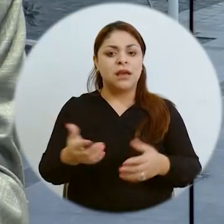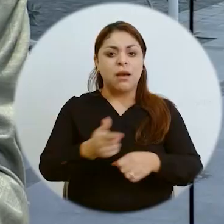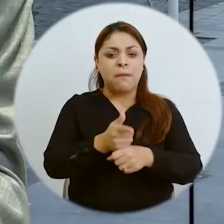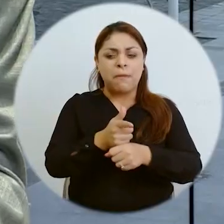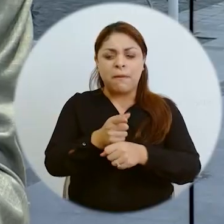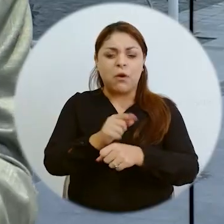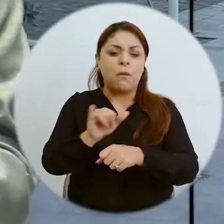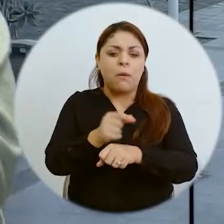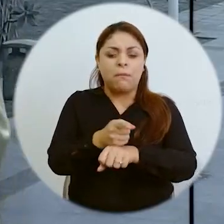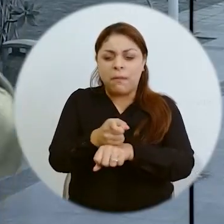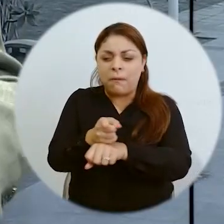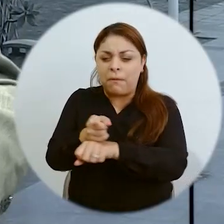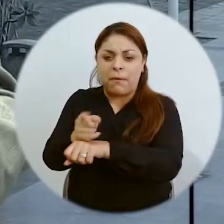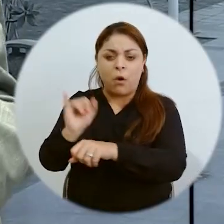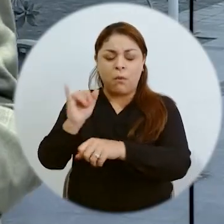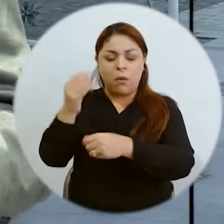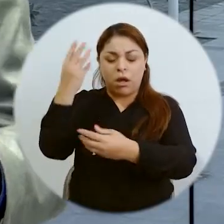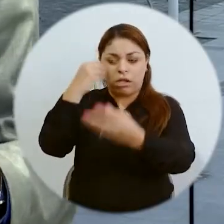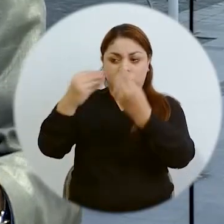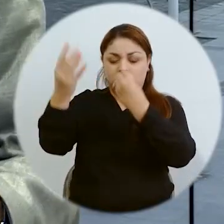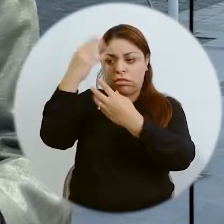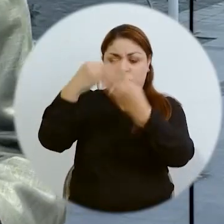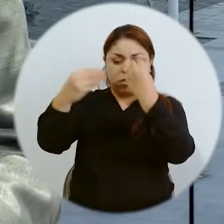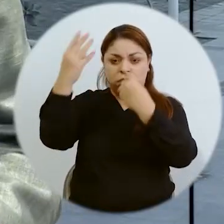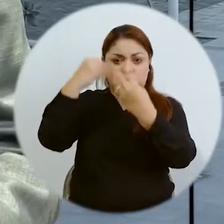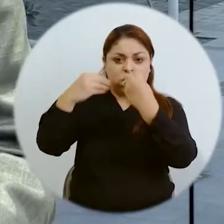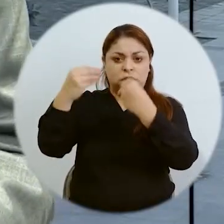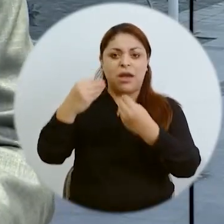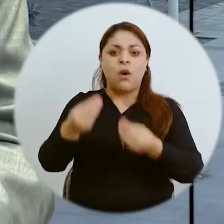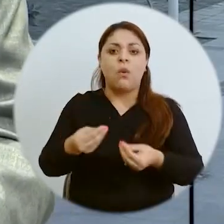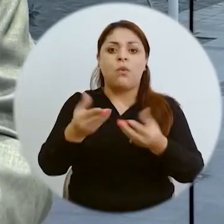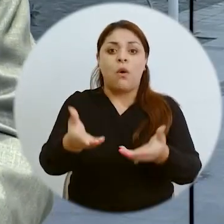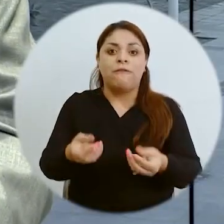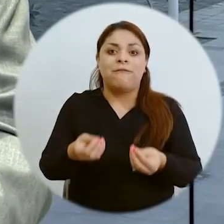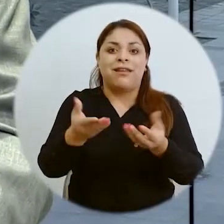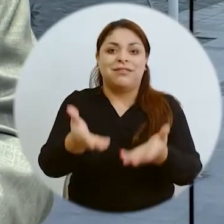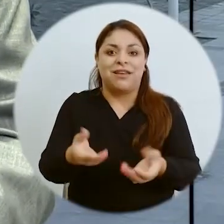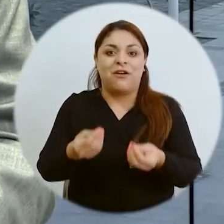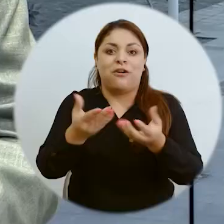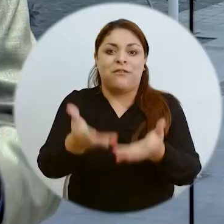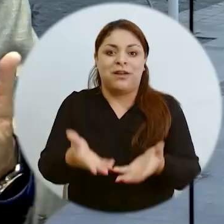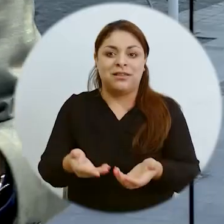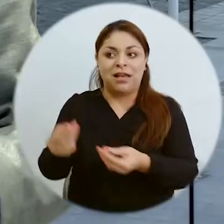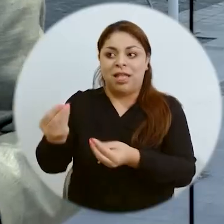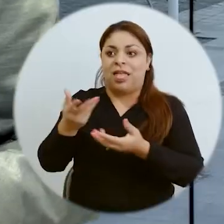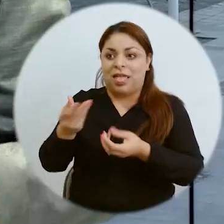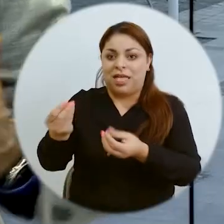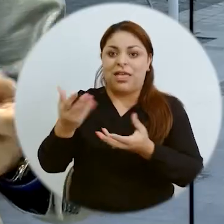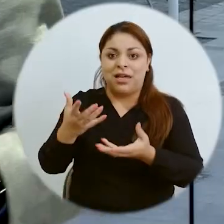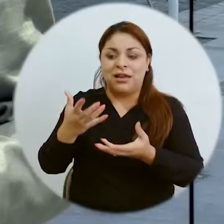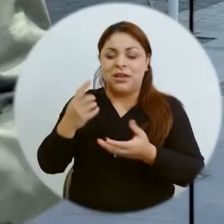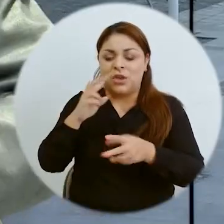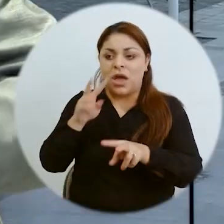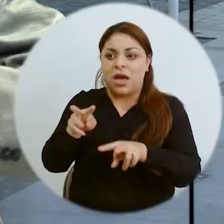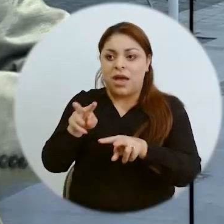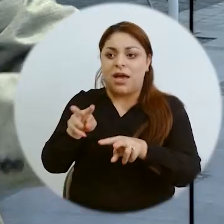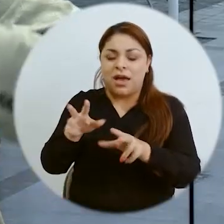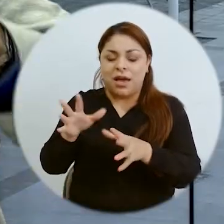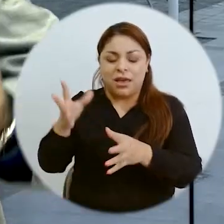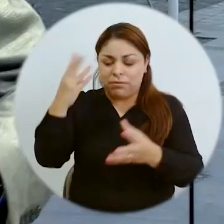sistema, que nos bombardean por todo lado, como nos decía don Welmer, con ofertas para tarjetas de